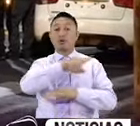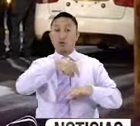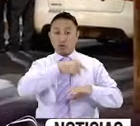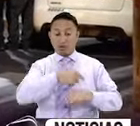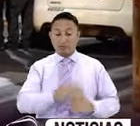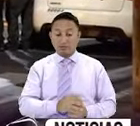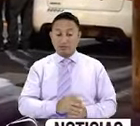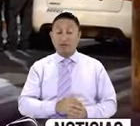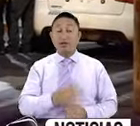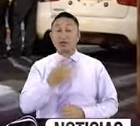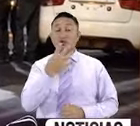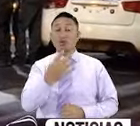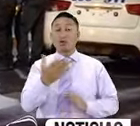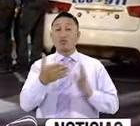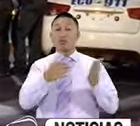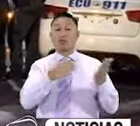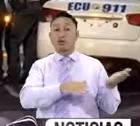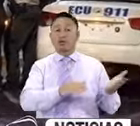4 muertos.